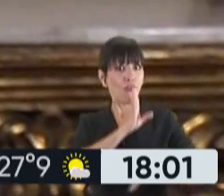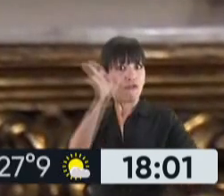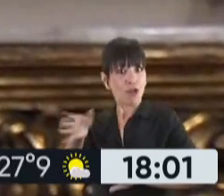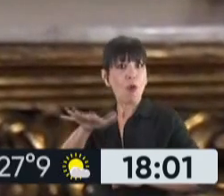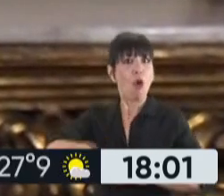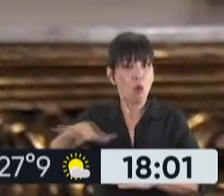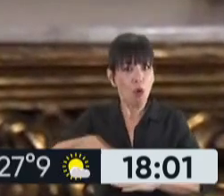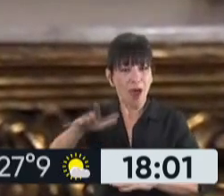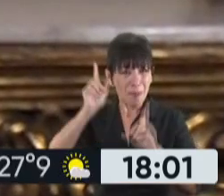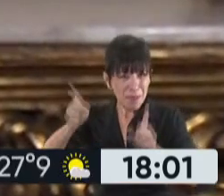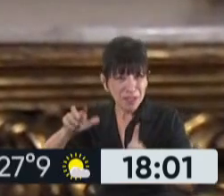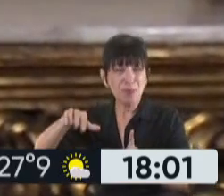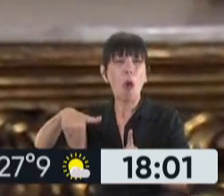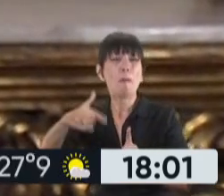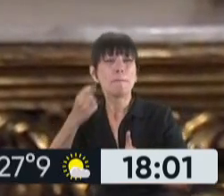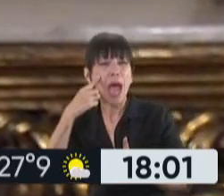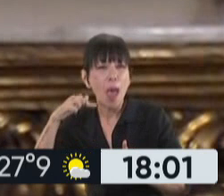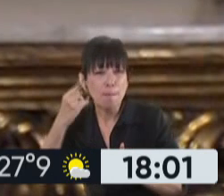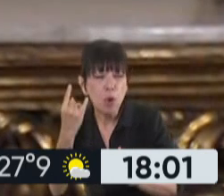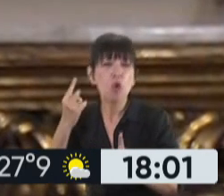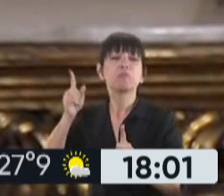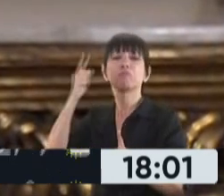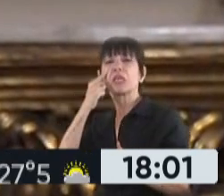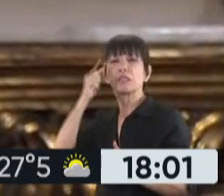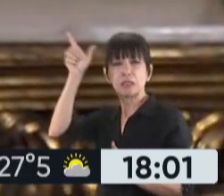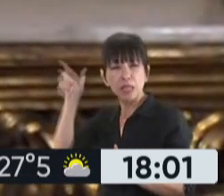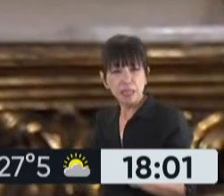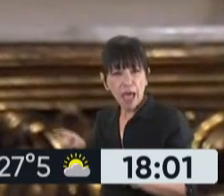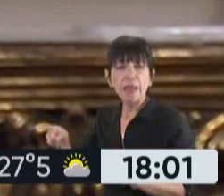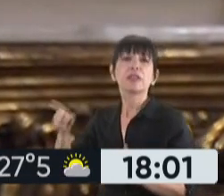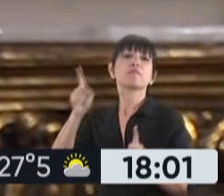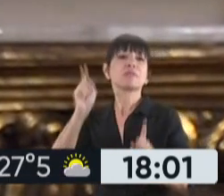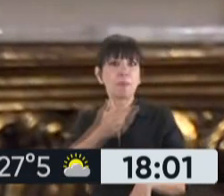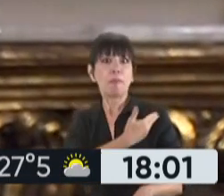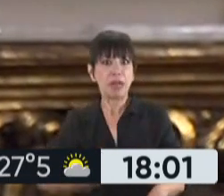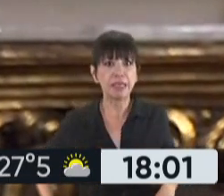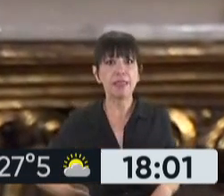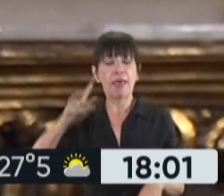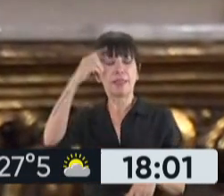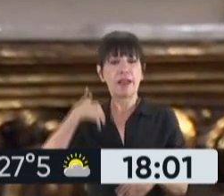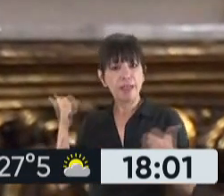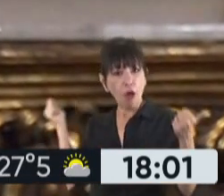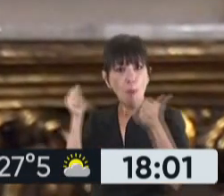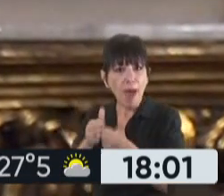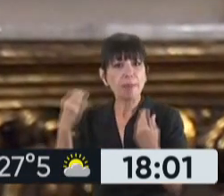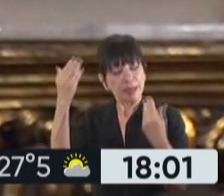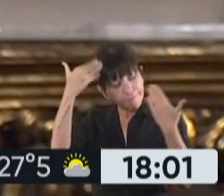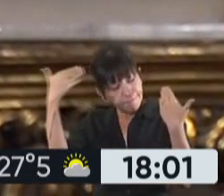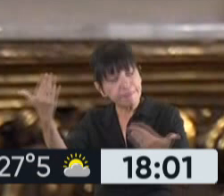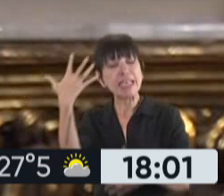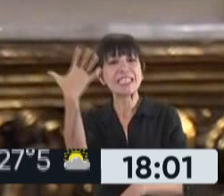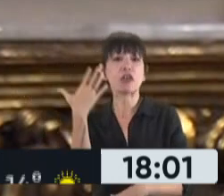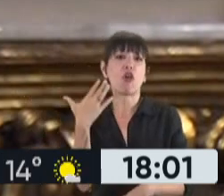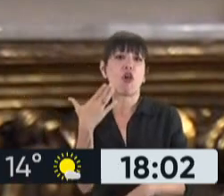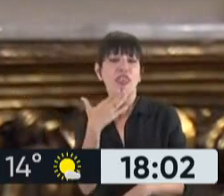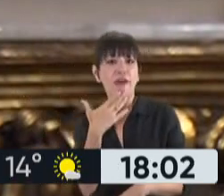con el alcalde, que hayamos estado juntos ambos presidentes conmemorando este 5 de abril, es algo no menor.